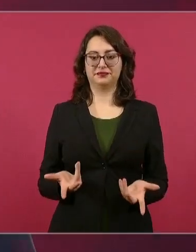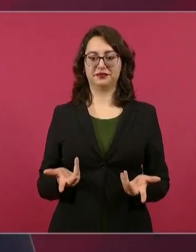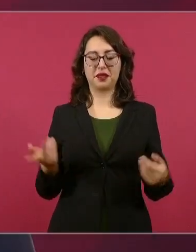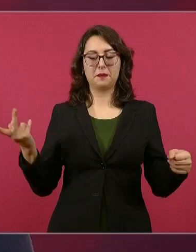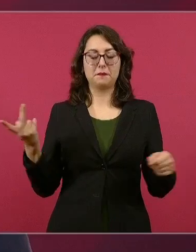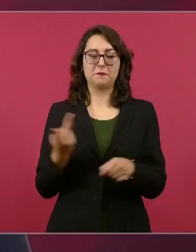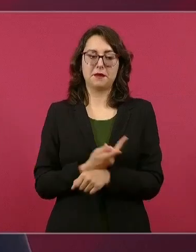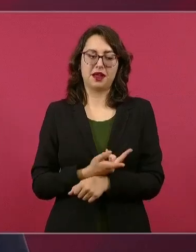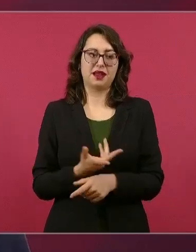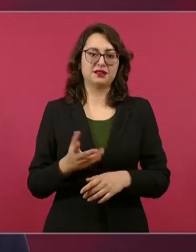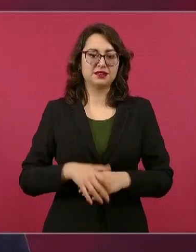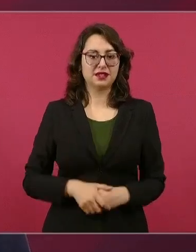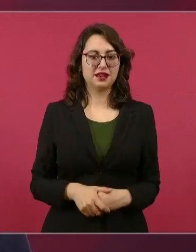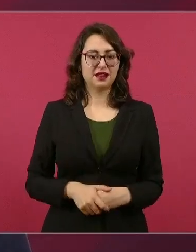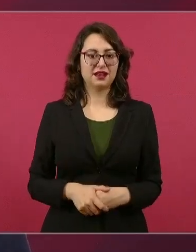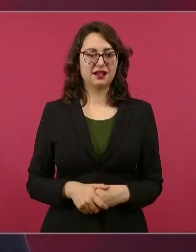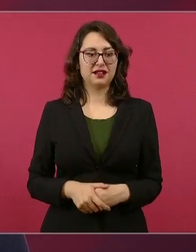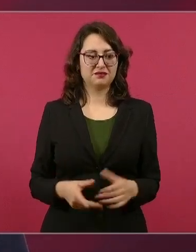campeones de la manipulación?